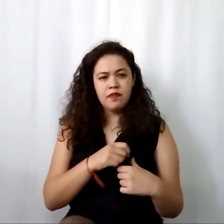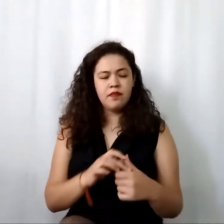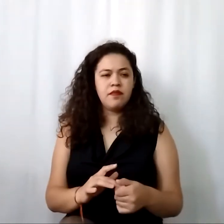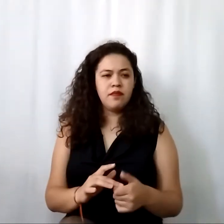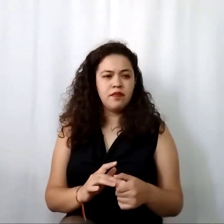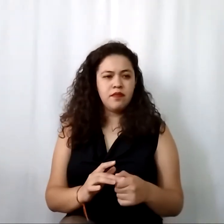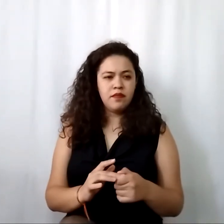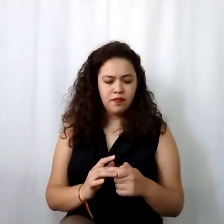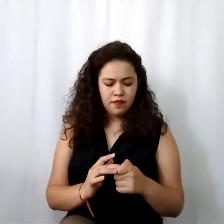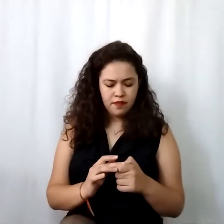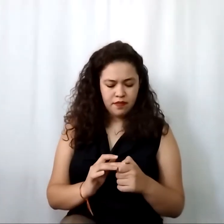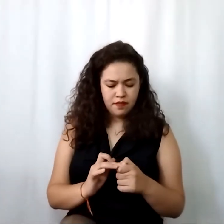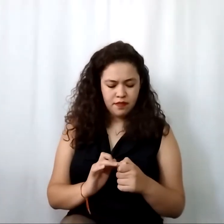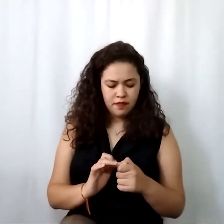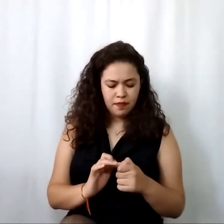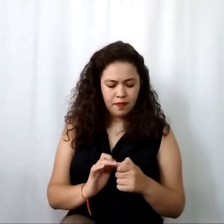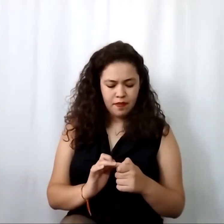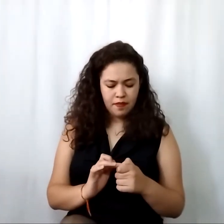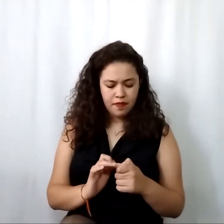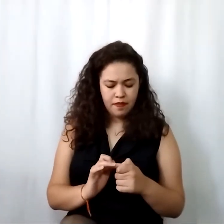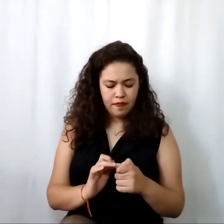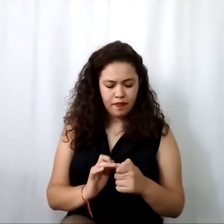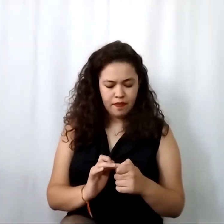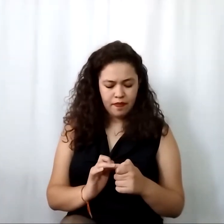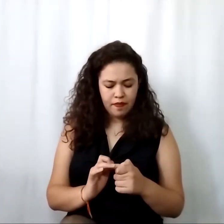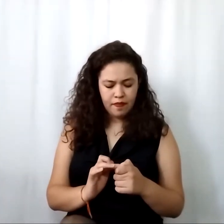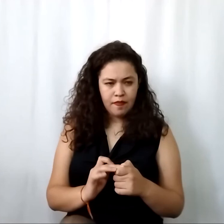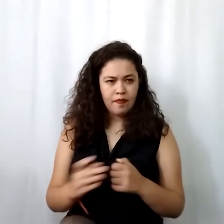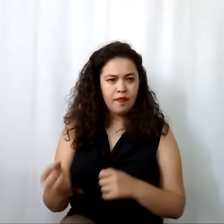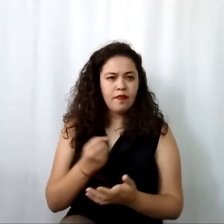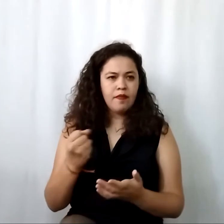no necesariamente se incluye, esto es,